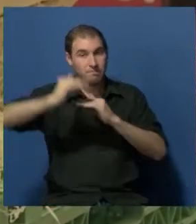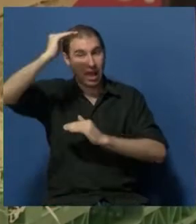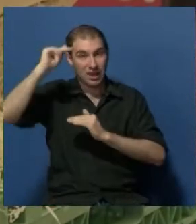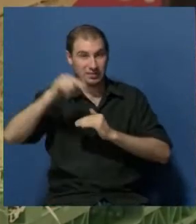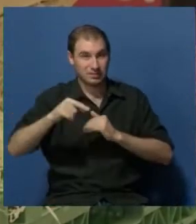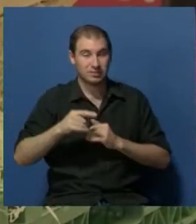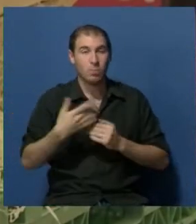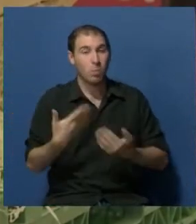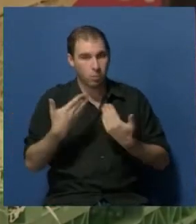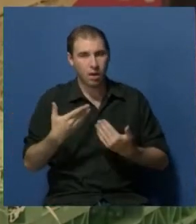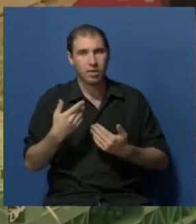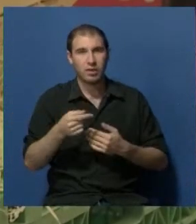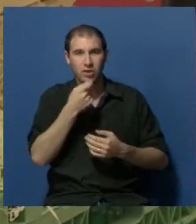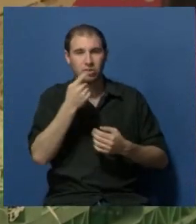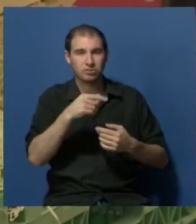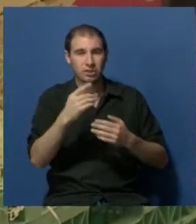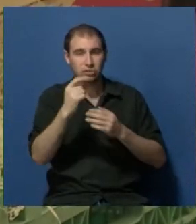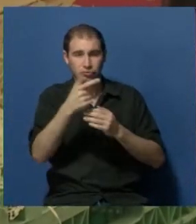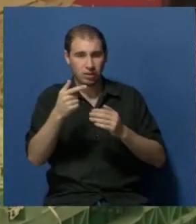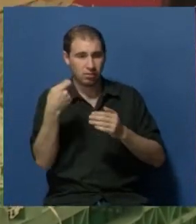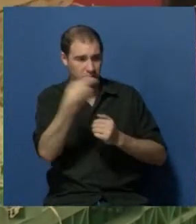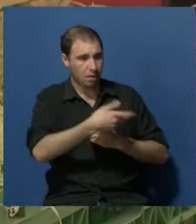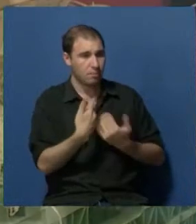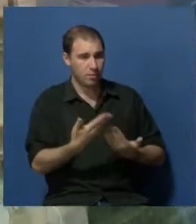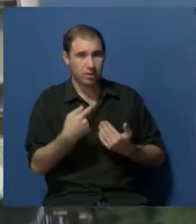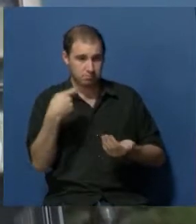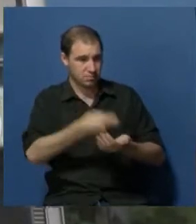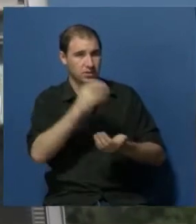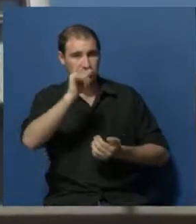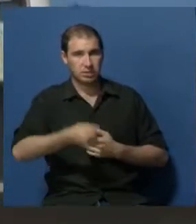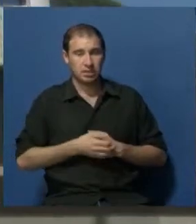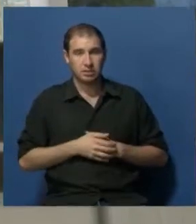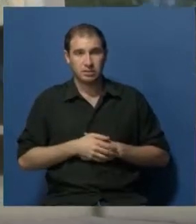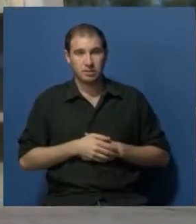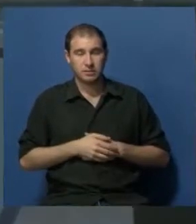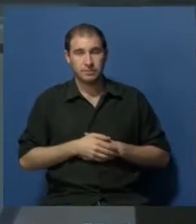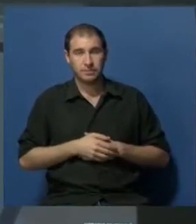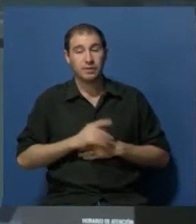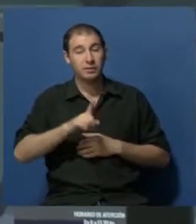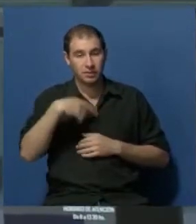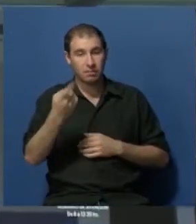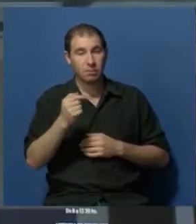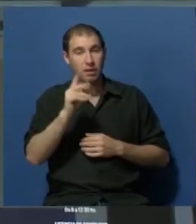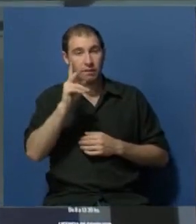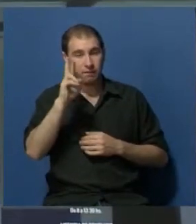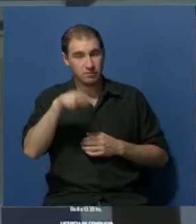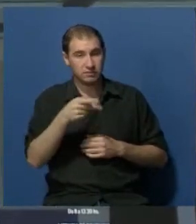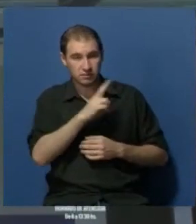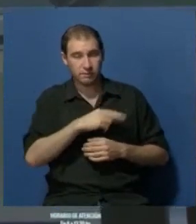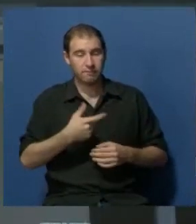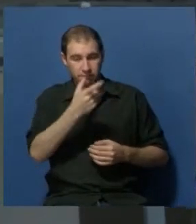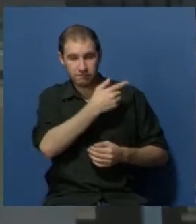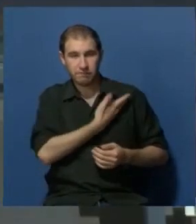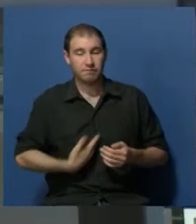que pueden prescindir de una parte de sus ingresos puedan aportar. Claro. Y después sí coincido con la vicegobernadora que hay que hacer una